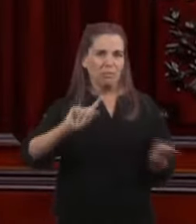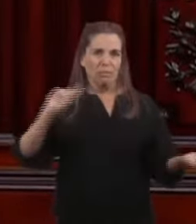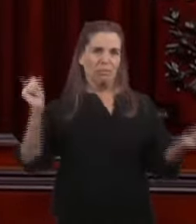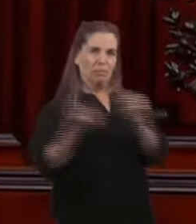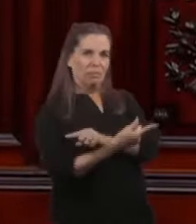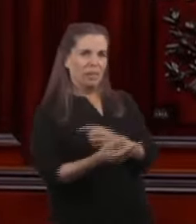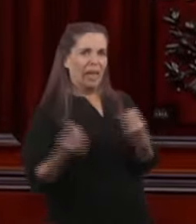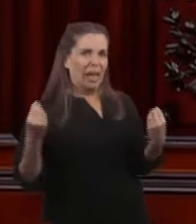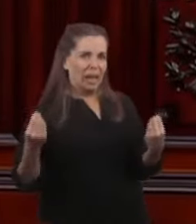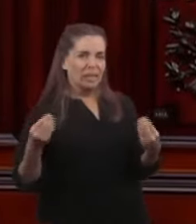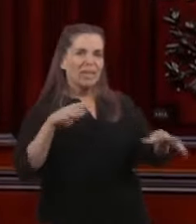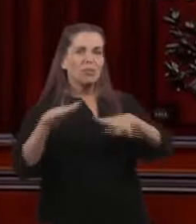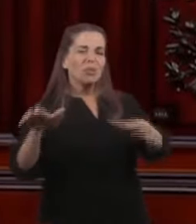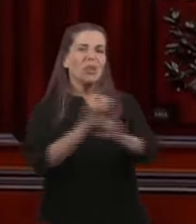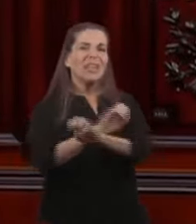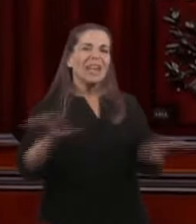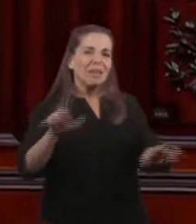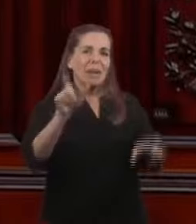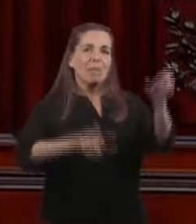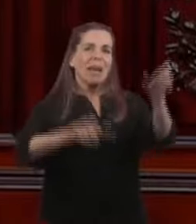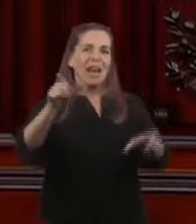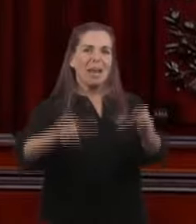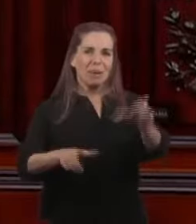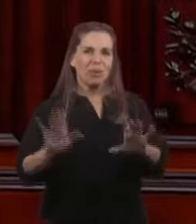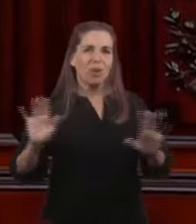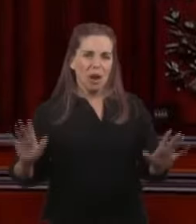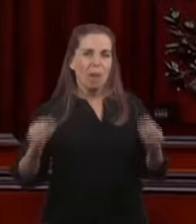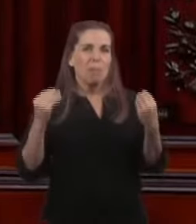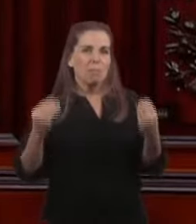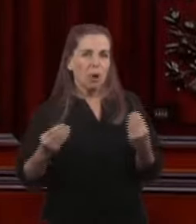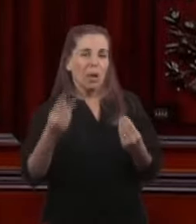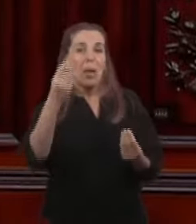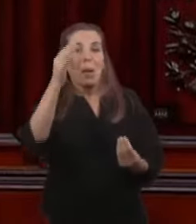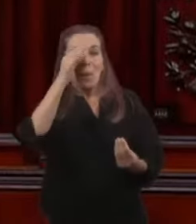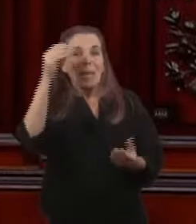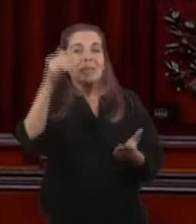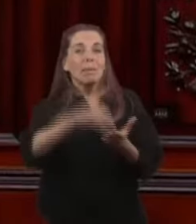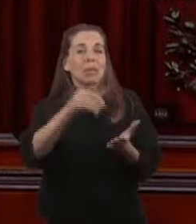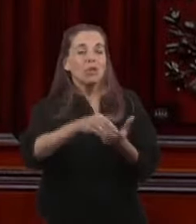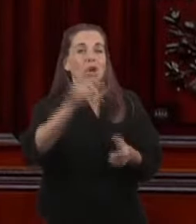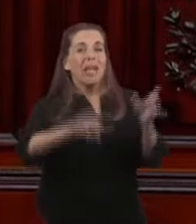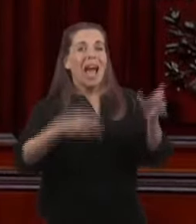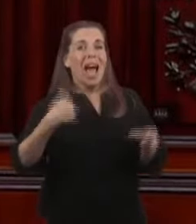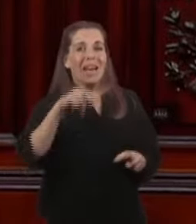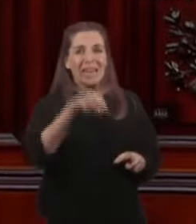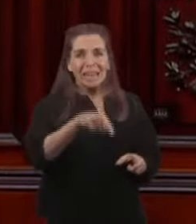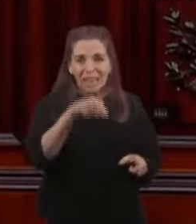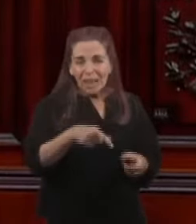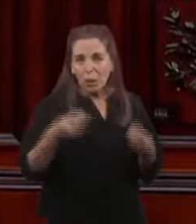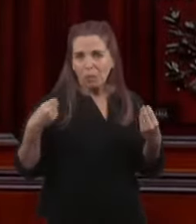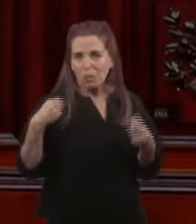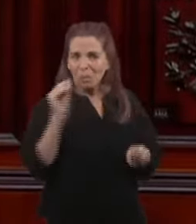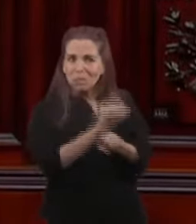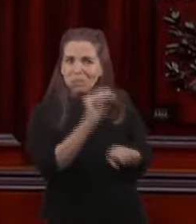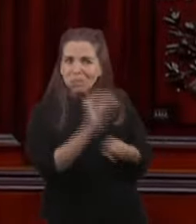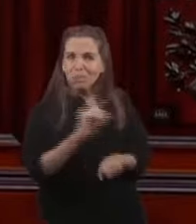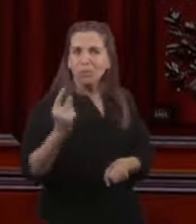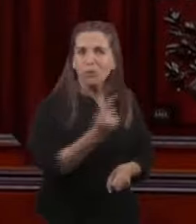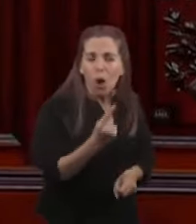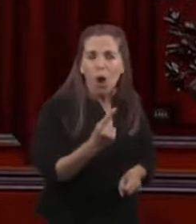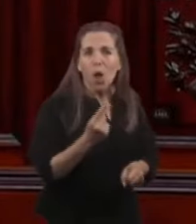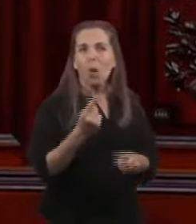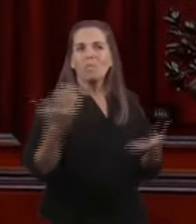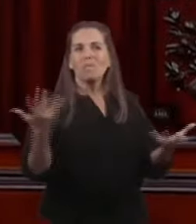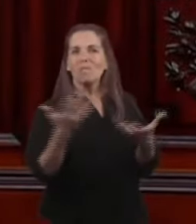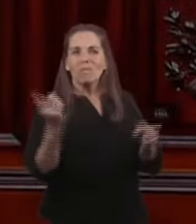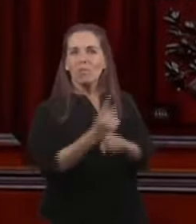más que una tragedia humanitaria porque significa que más de 20 millones de argentinos no se pueden sostener por sus propios medios si no es